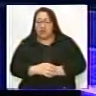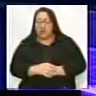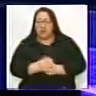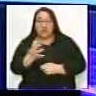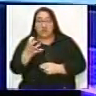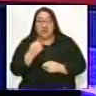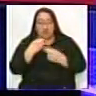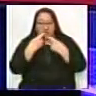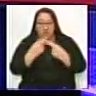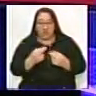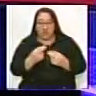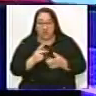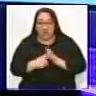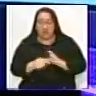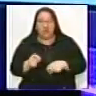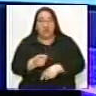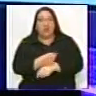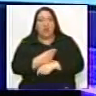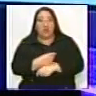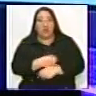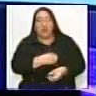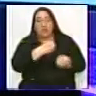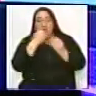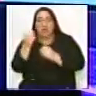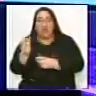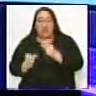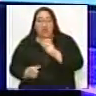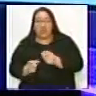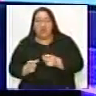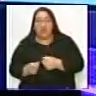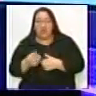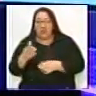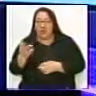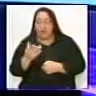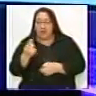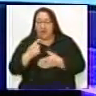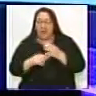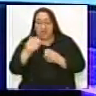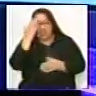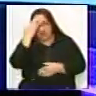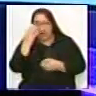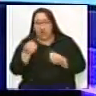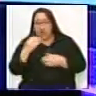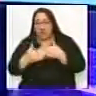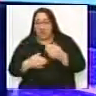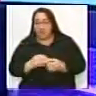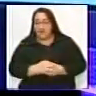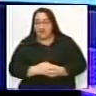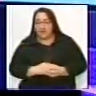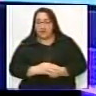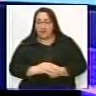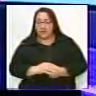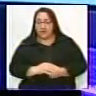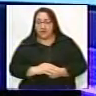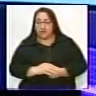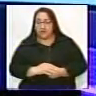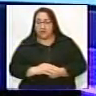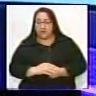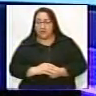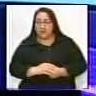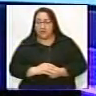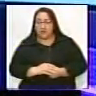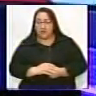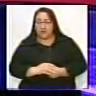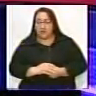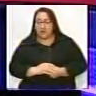sus respuestas. De inmediato se les traslada a los ciudadanos que reclamaron para que sepan cuáles son los resultados de las gestiones que